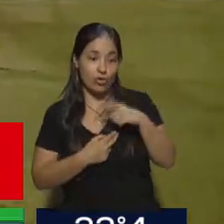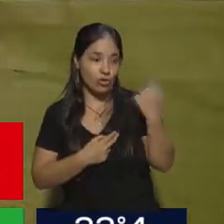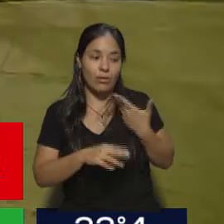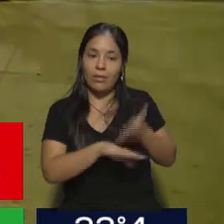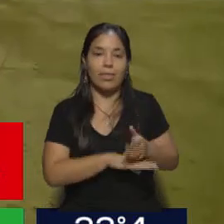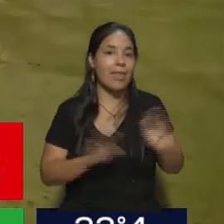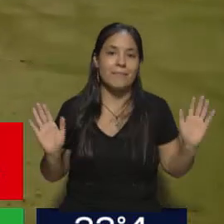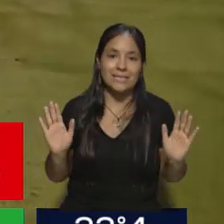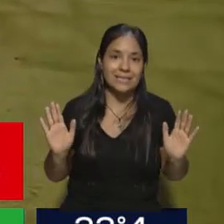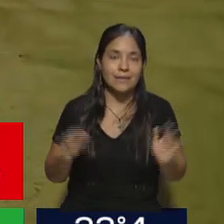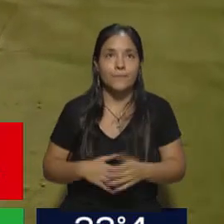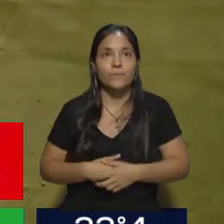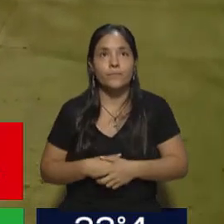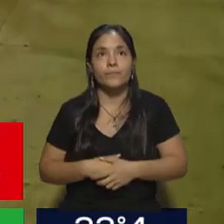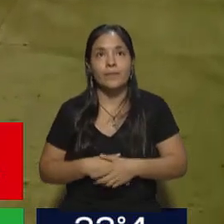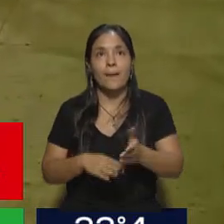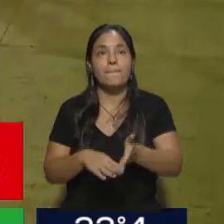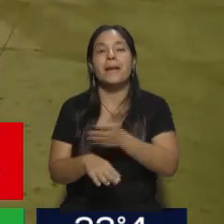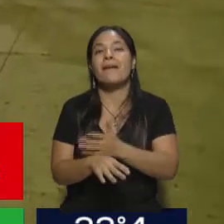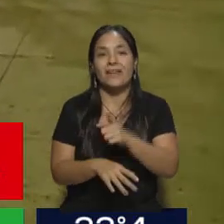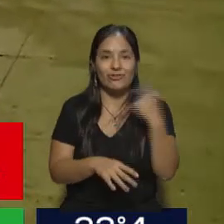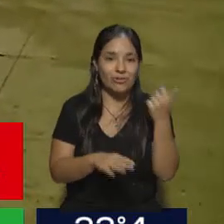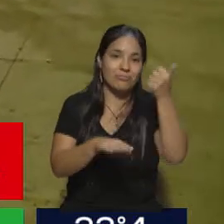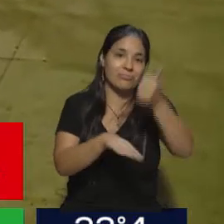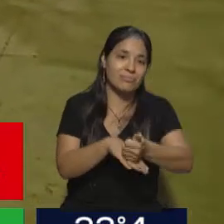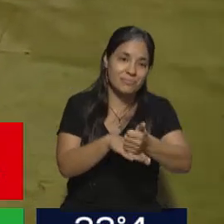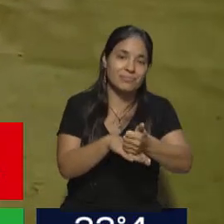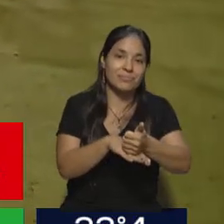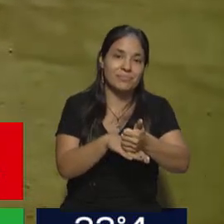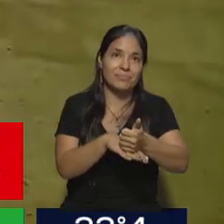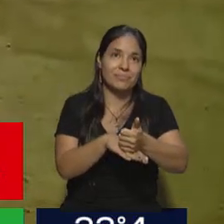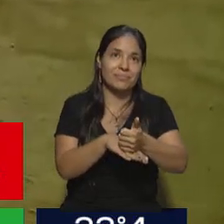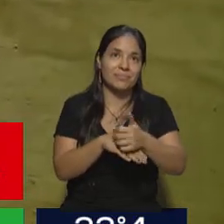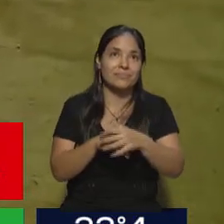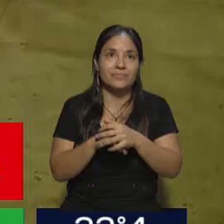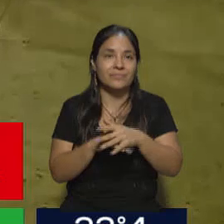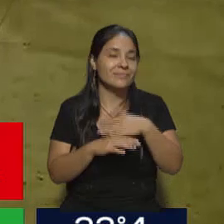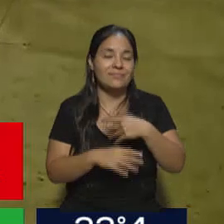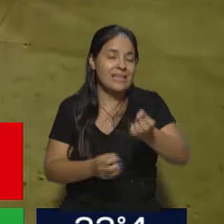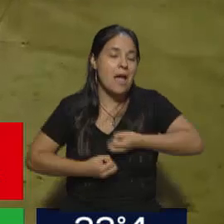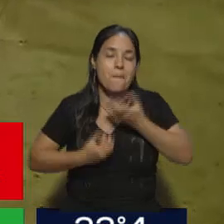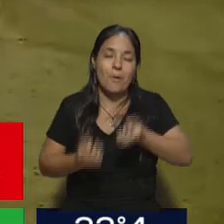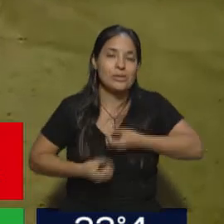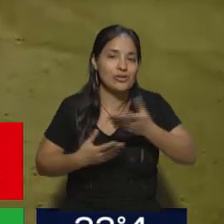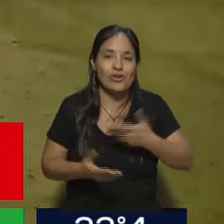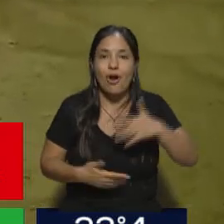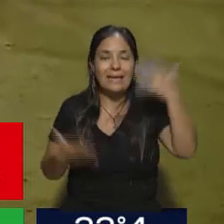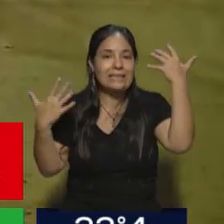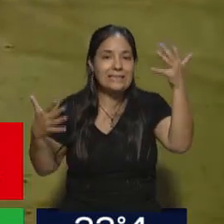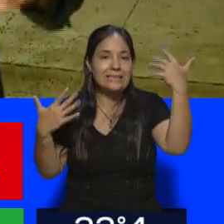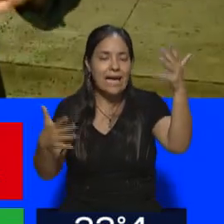Seguro. Estuvimos en la previa, Fernando, y había una marea de azul y blanca realmente emocionante. Muchísimos hinchas